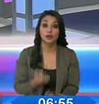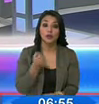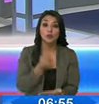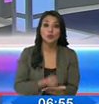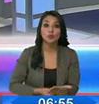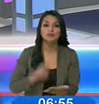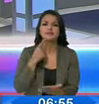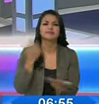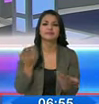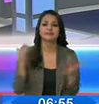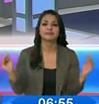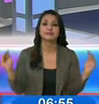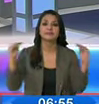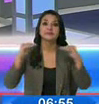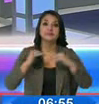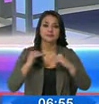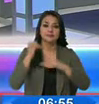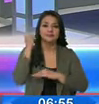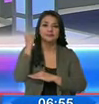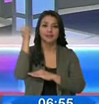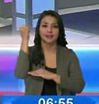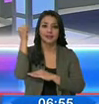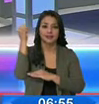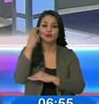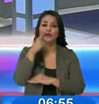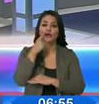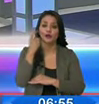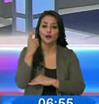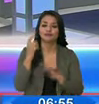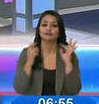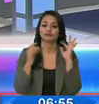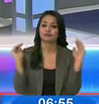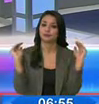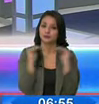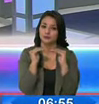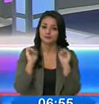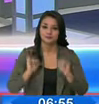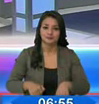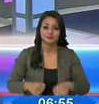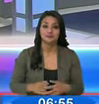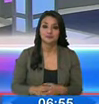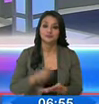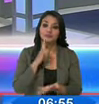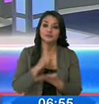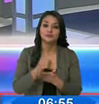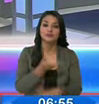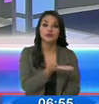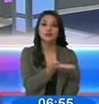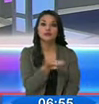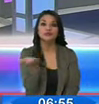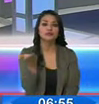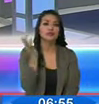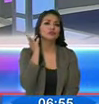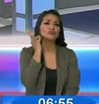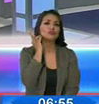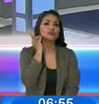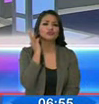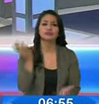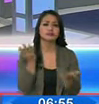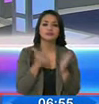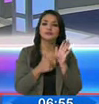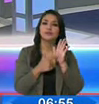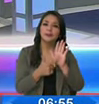igualdad y de los derechos entre hombres y mujeres. Y es que sin duda, ustedes, mujeres, que son un ejemplo y que